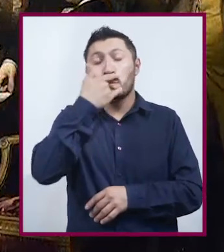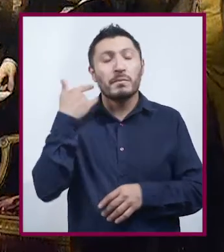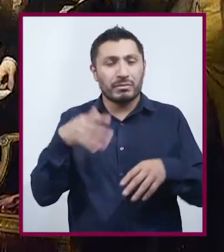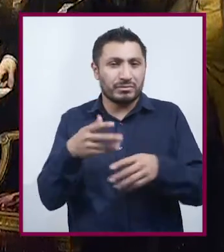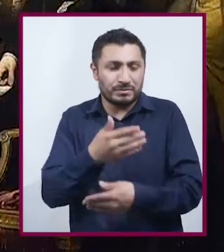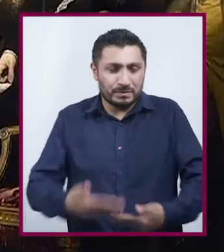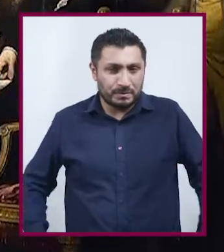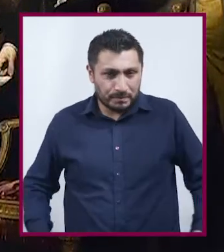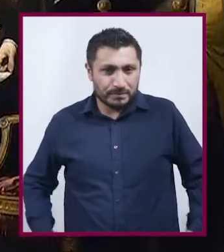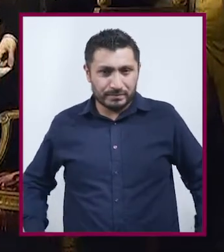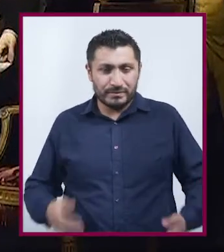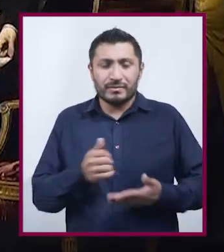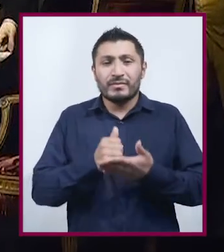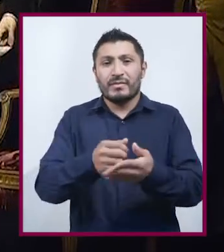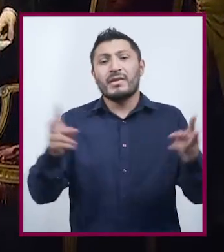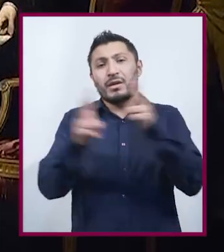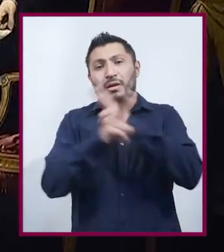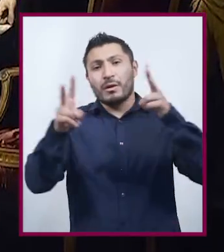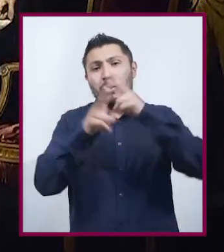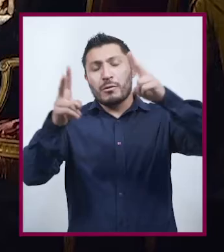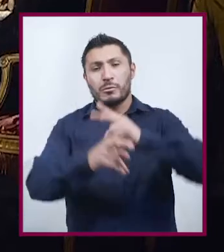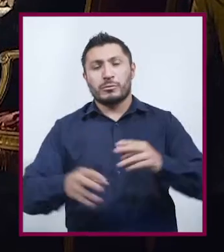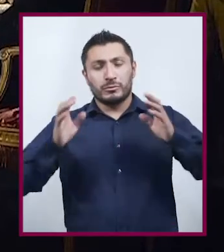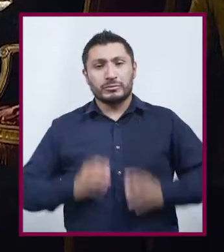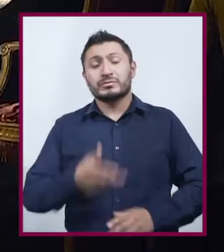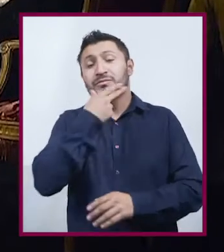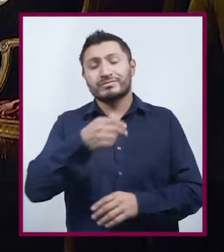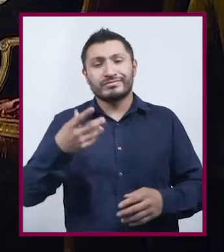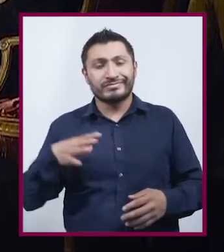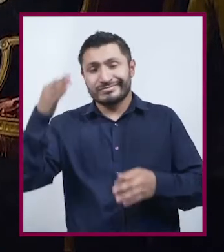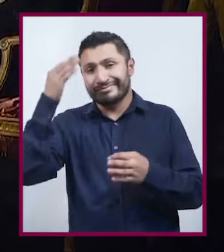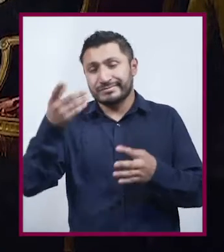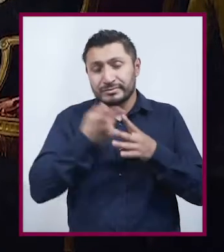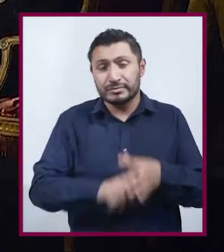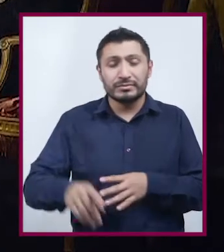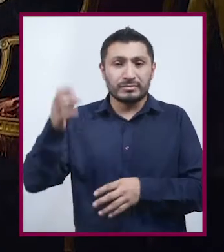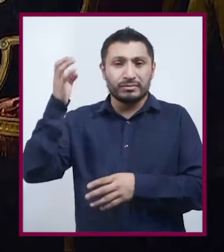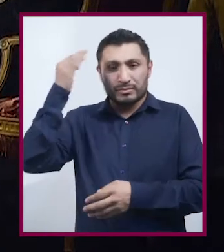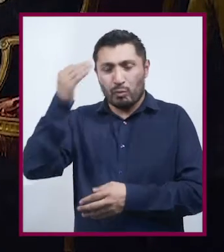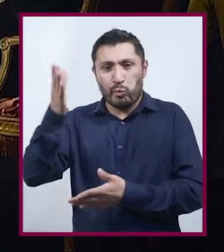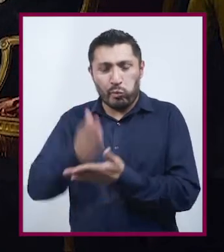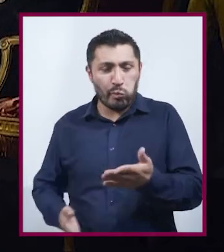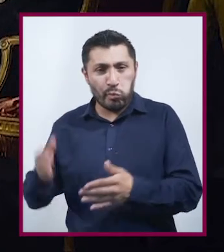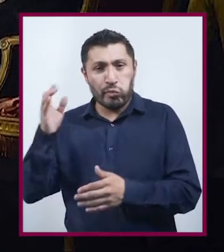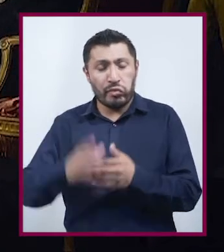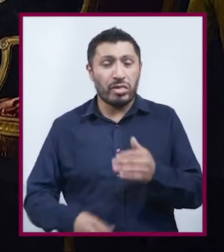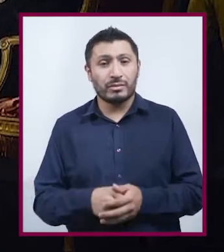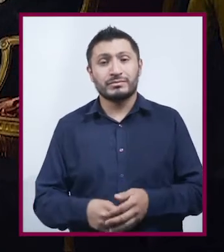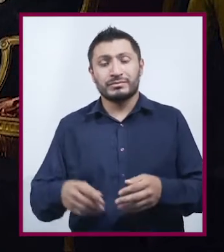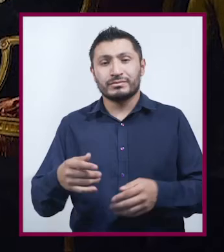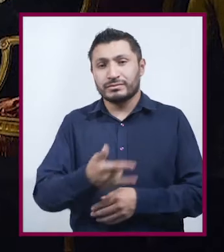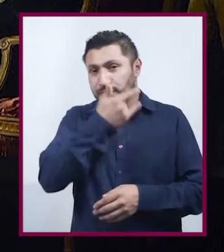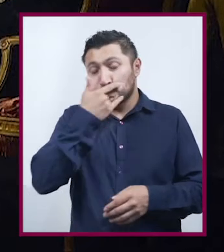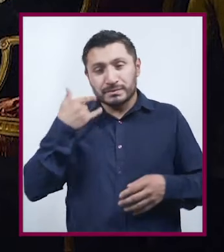que contribuía a erotizar el cuerpo masculino y que tuvo su origen al final de la Edad Media. Esta prenda ajustada